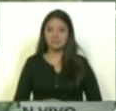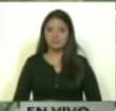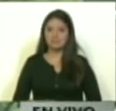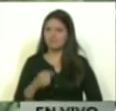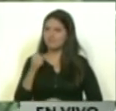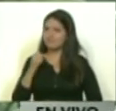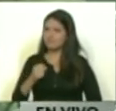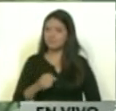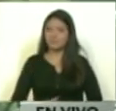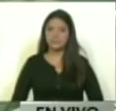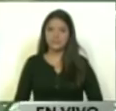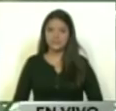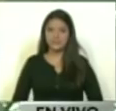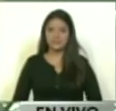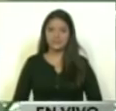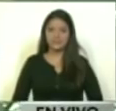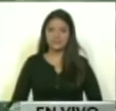indestructible.